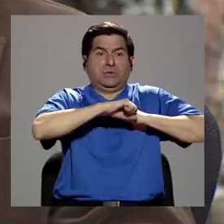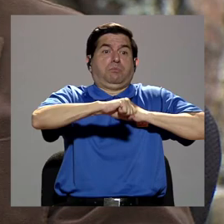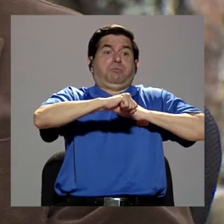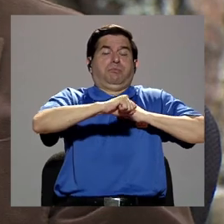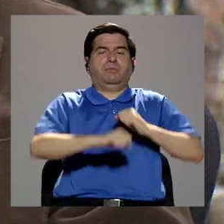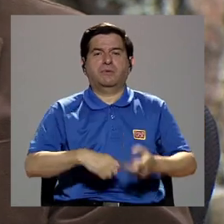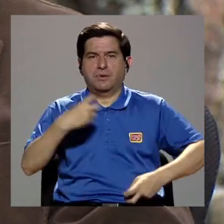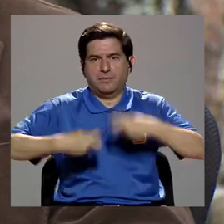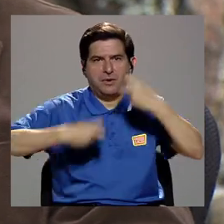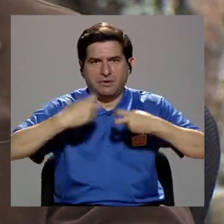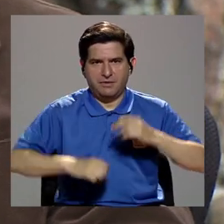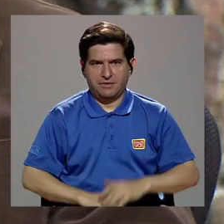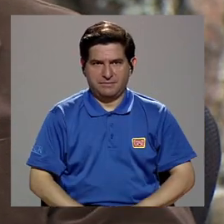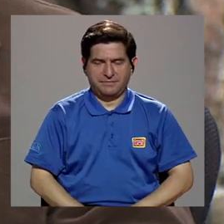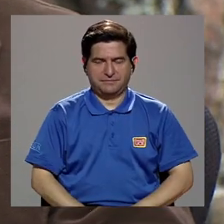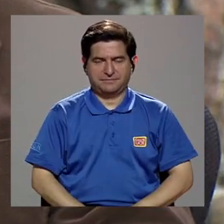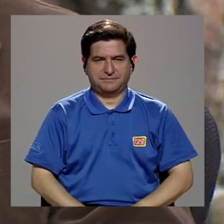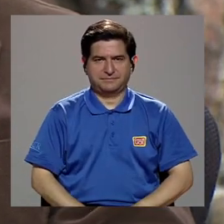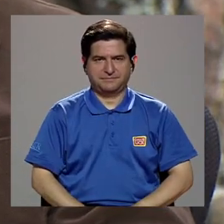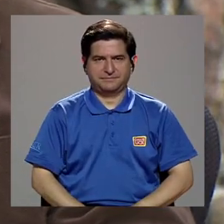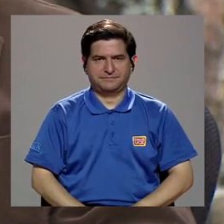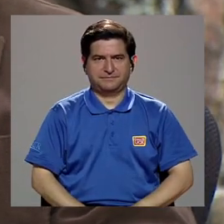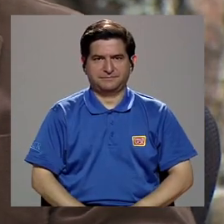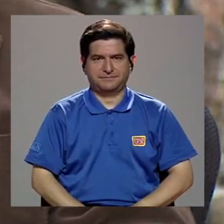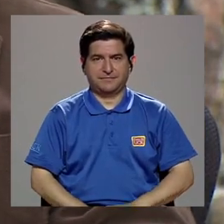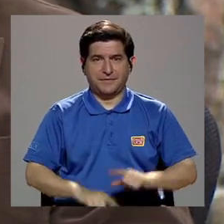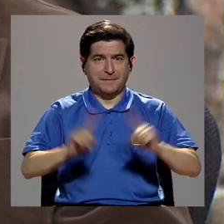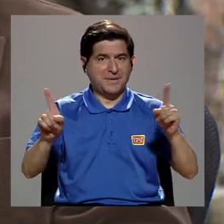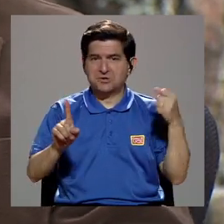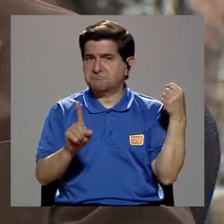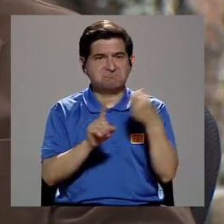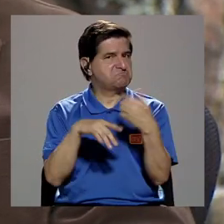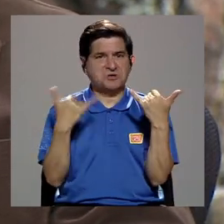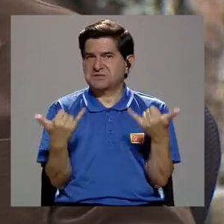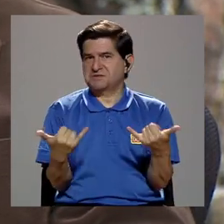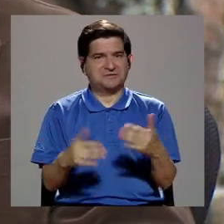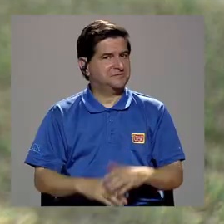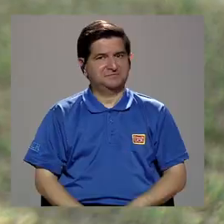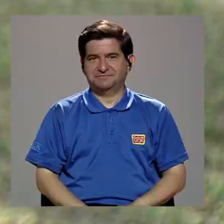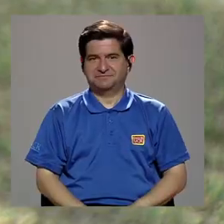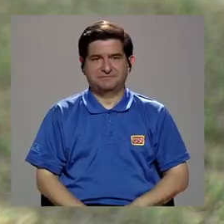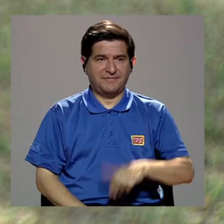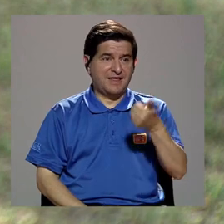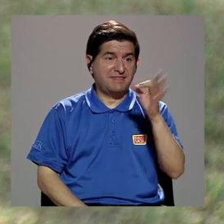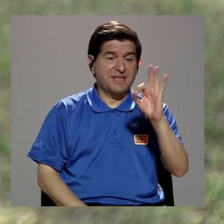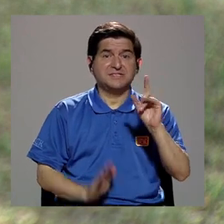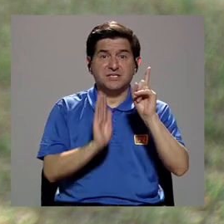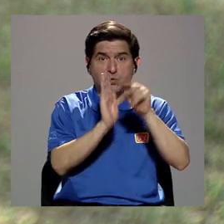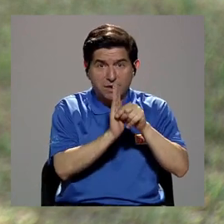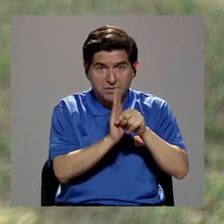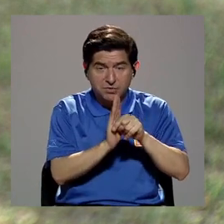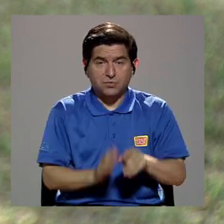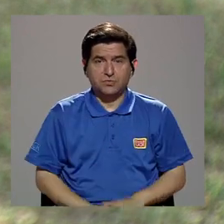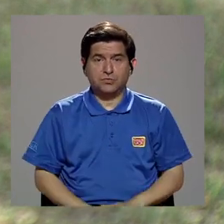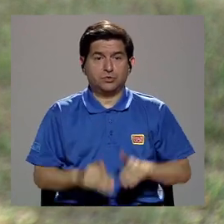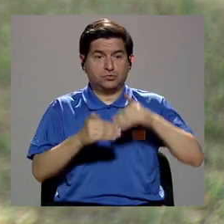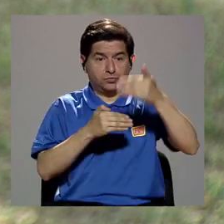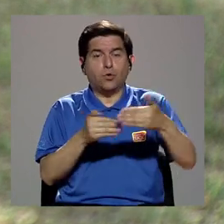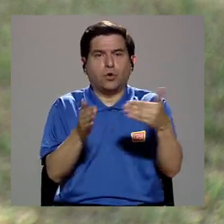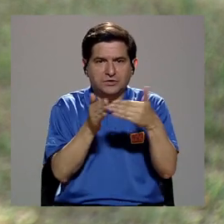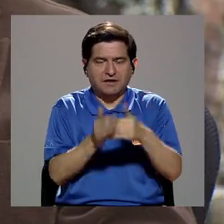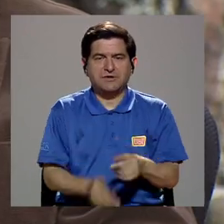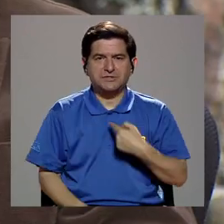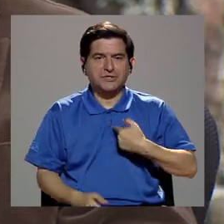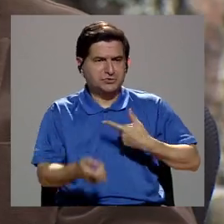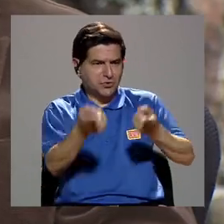dar un ataque, que tuvieron algún problema cardiovascular. Pero ya no impacta. Cada 19 minutos, en lo que llevamos